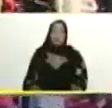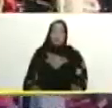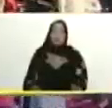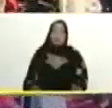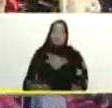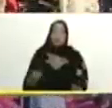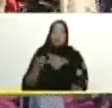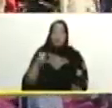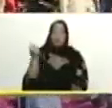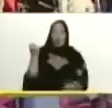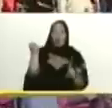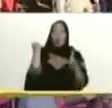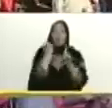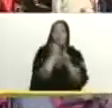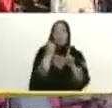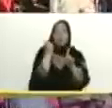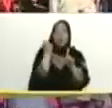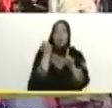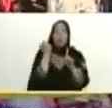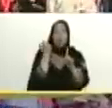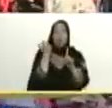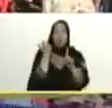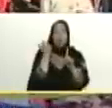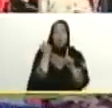¡Puñaladas por la espalda